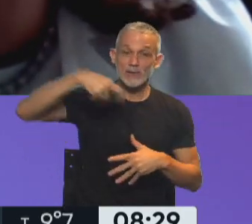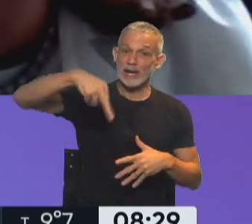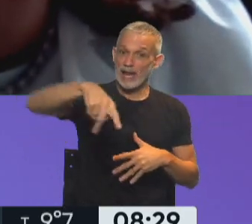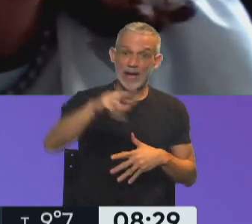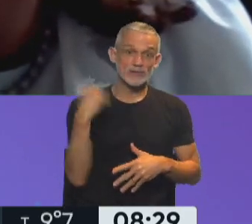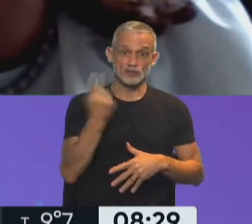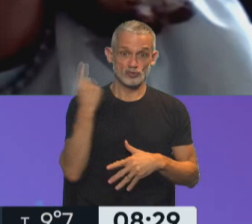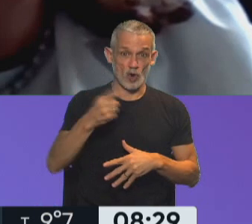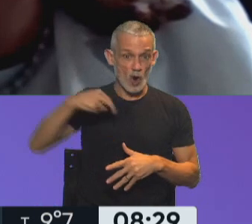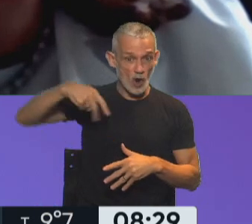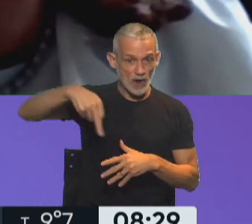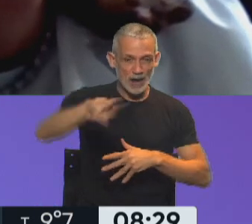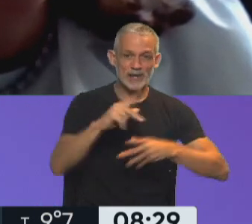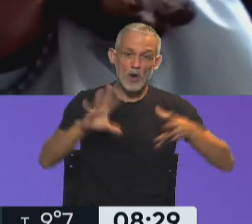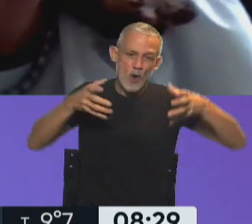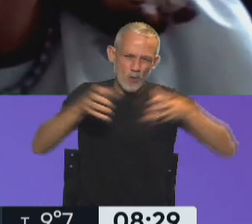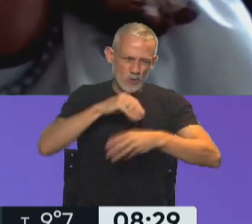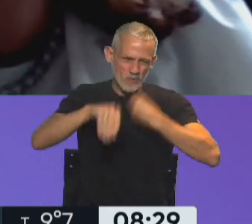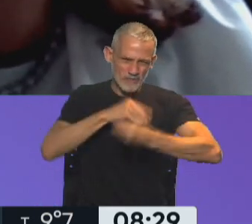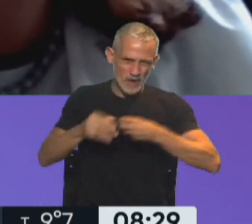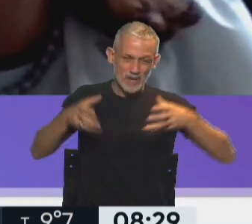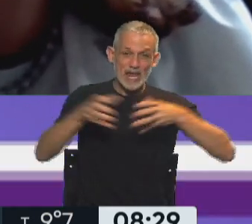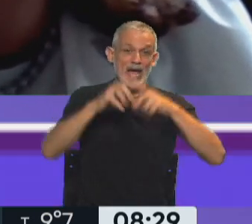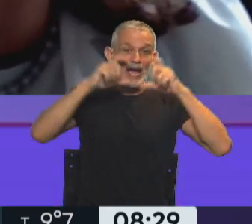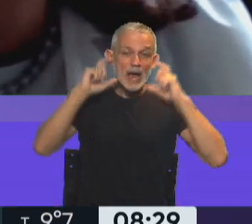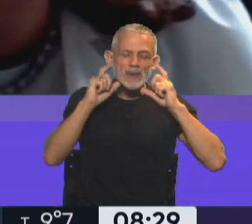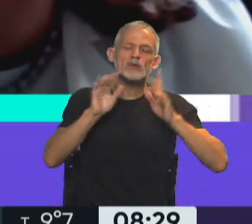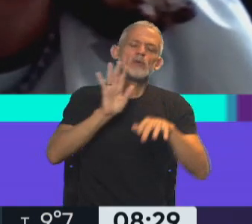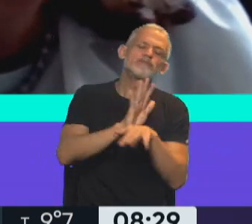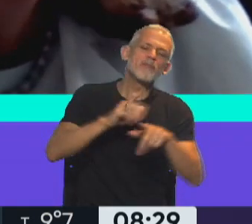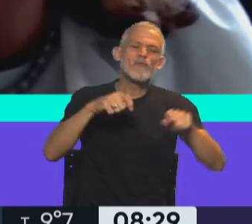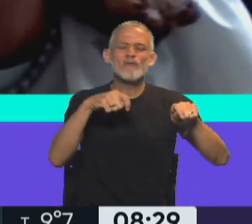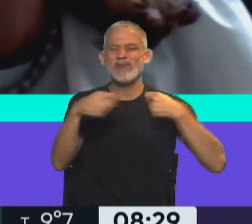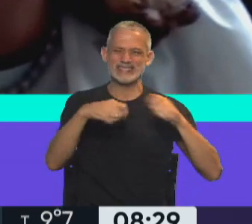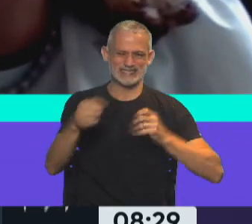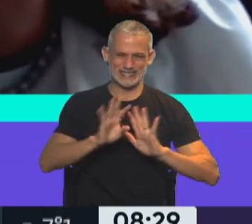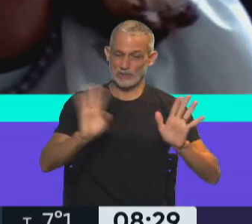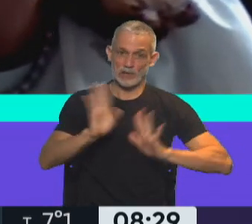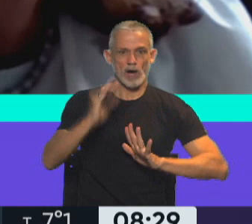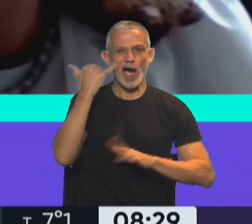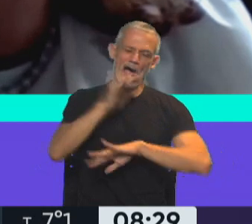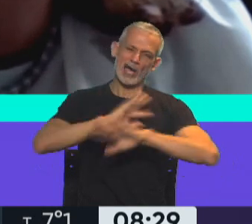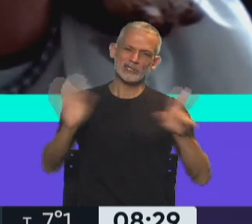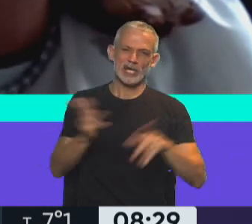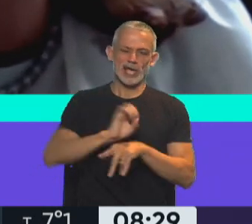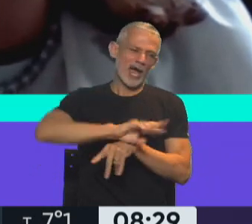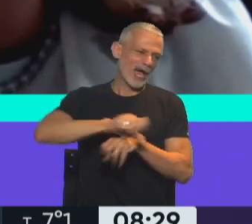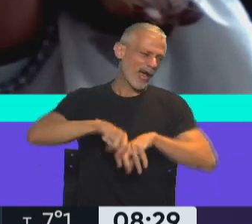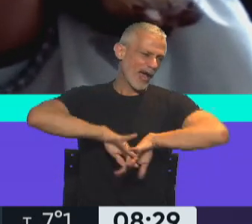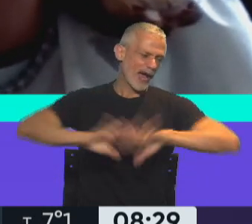camina solo o en grupo familiar es una flexibilización. No nos tiene que dar